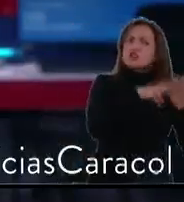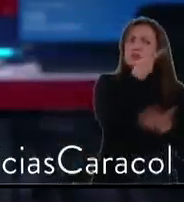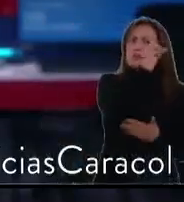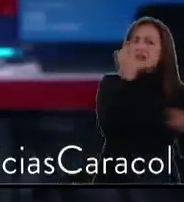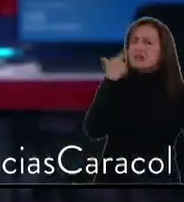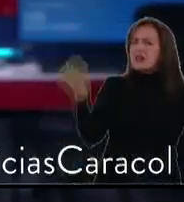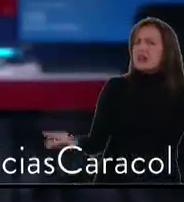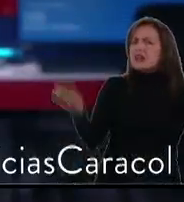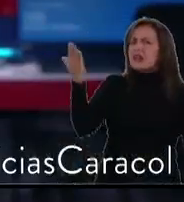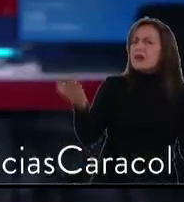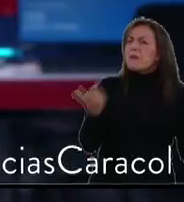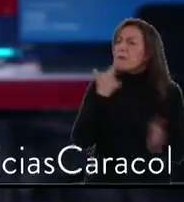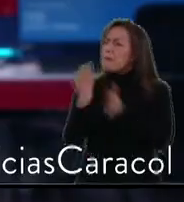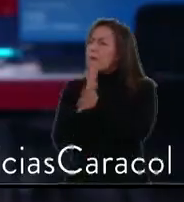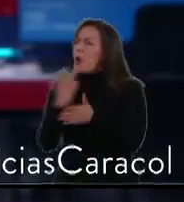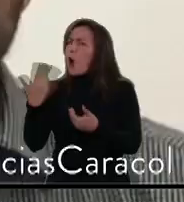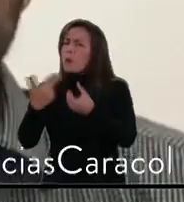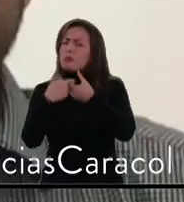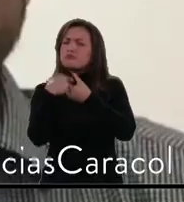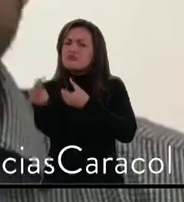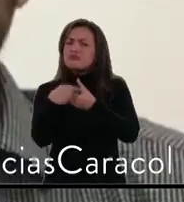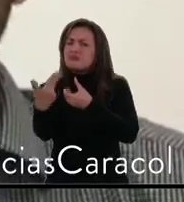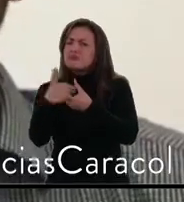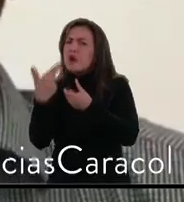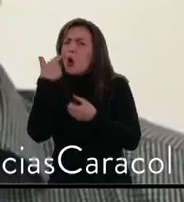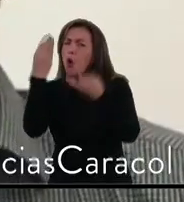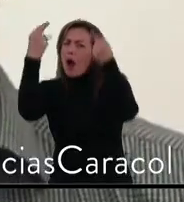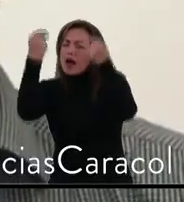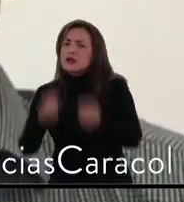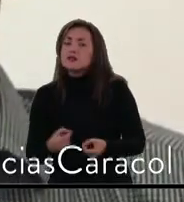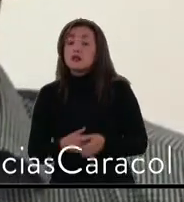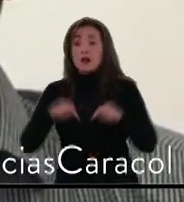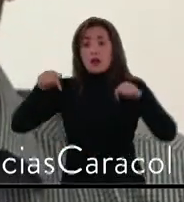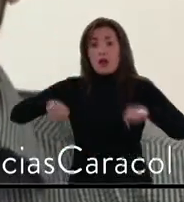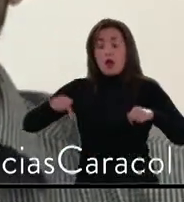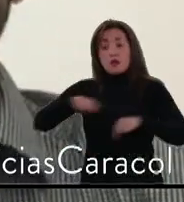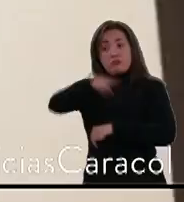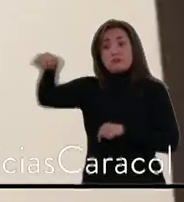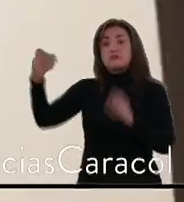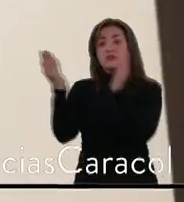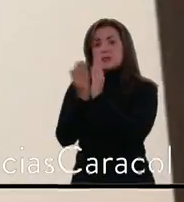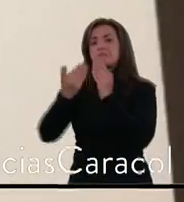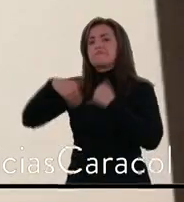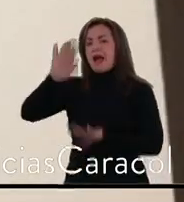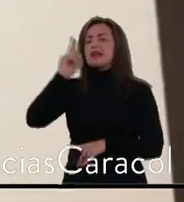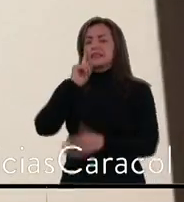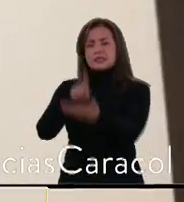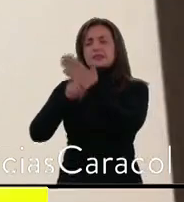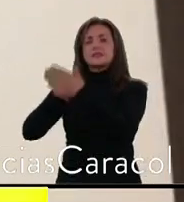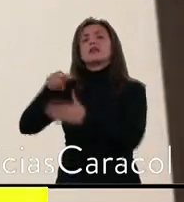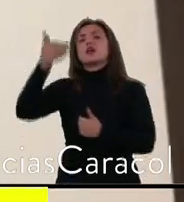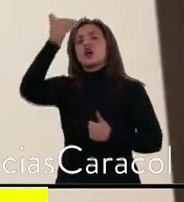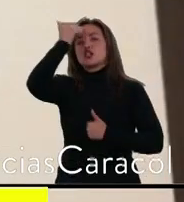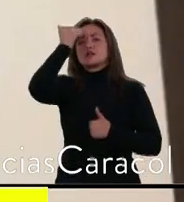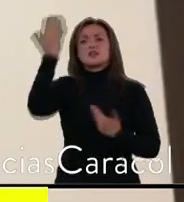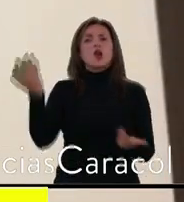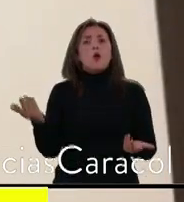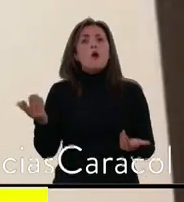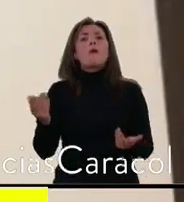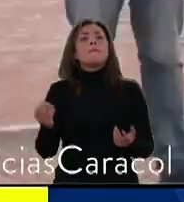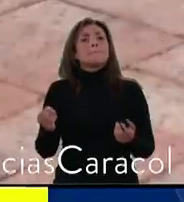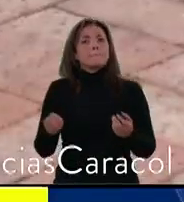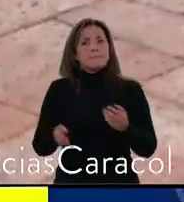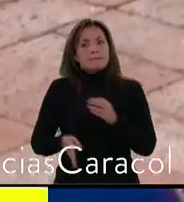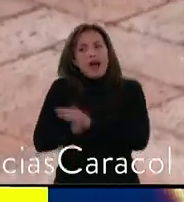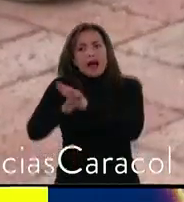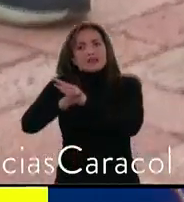los índices de deserción? Los estudiantes son hoy mucho más conscientes que la única posibilidad de continuar desarrollando